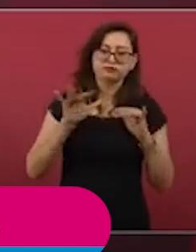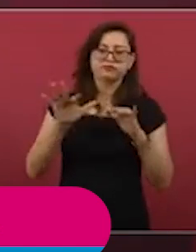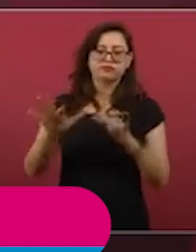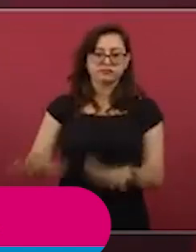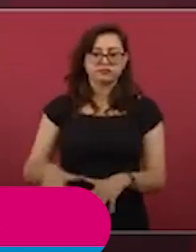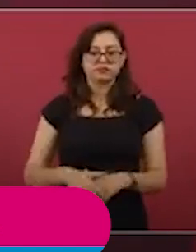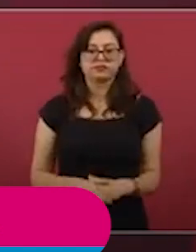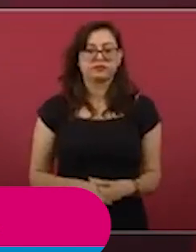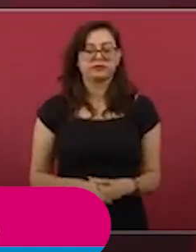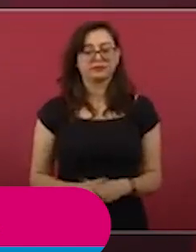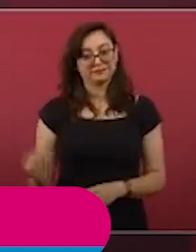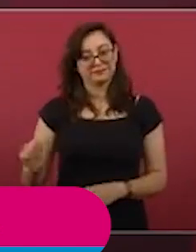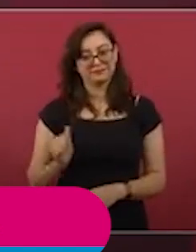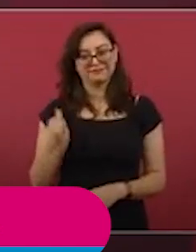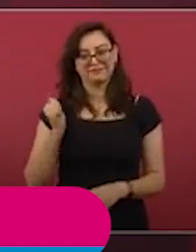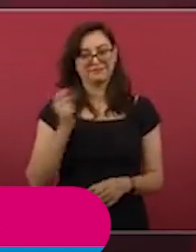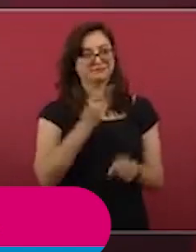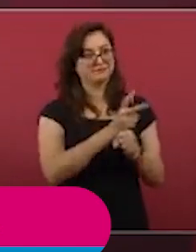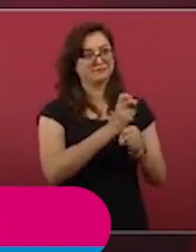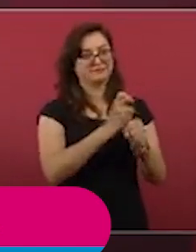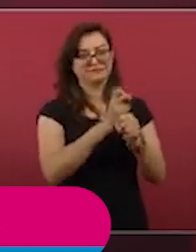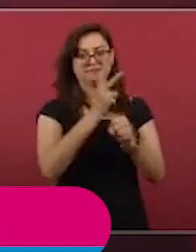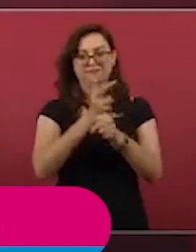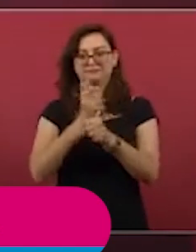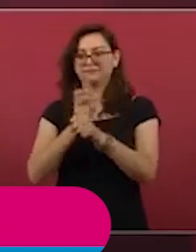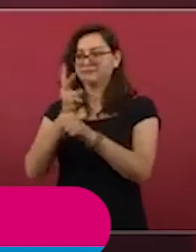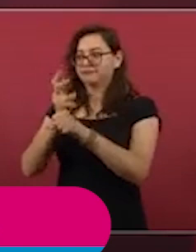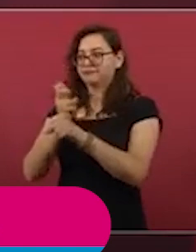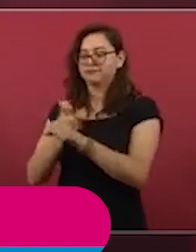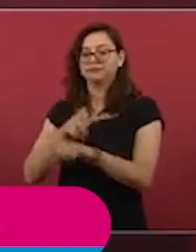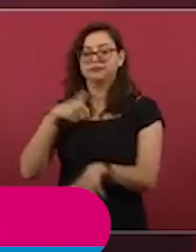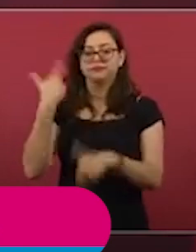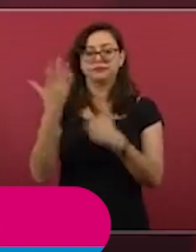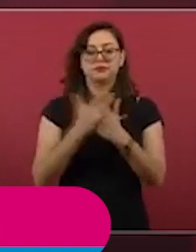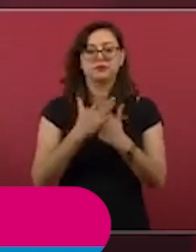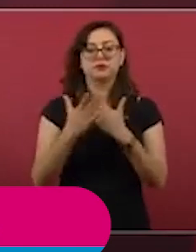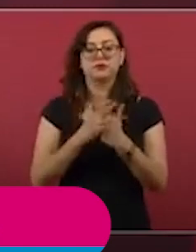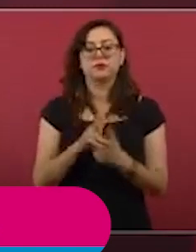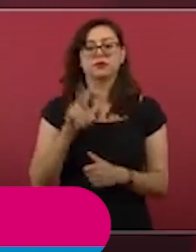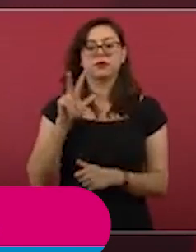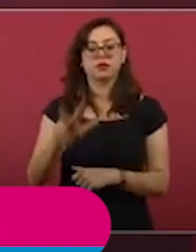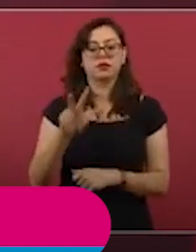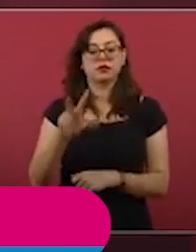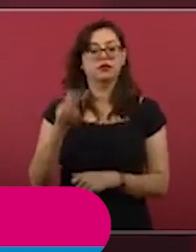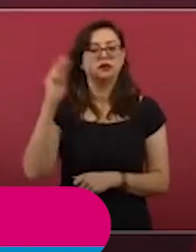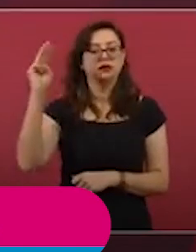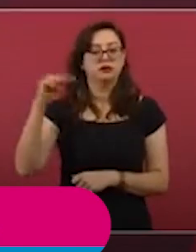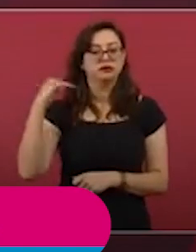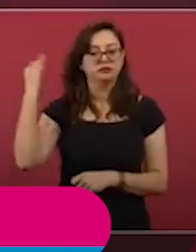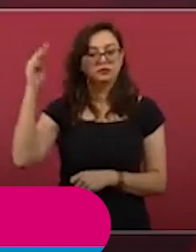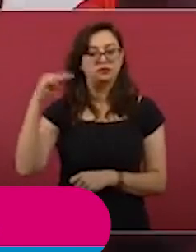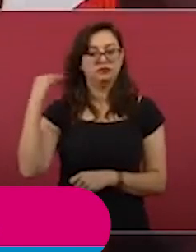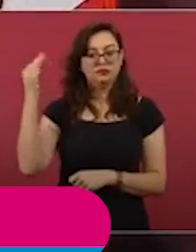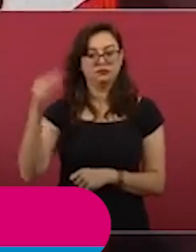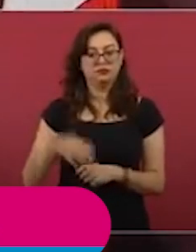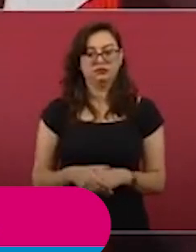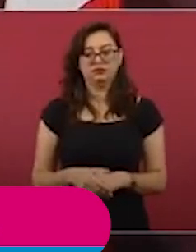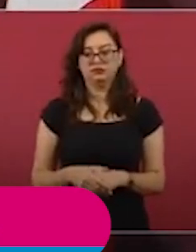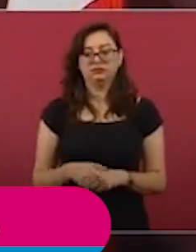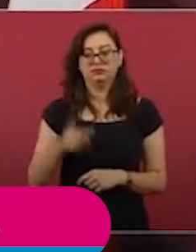aprovecho para invitar, 18 de marzo, de mañana en